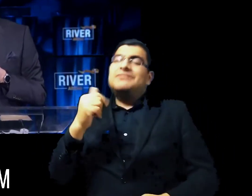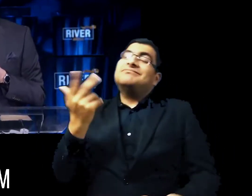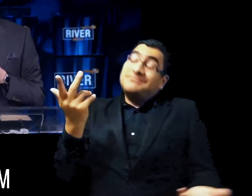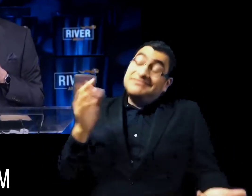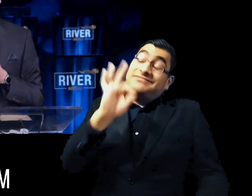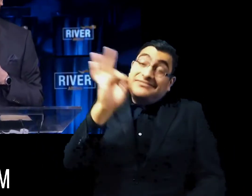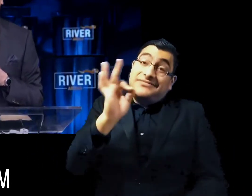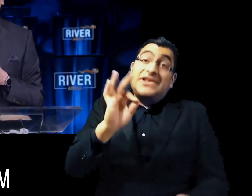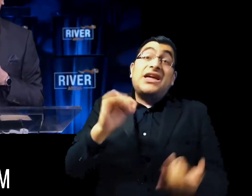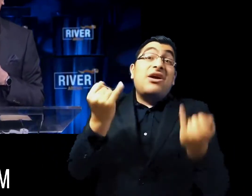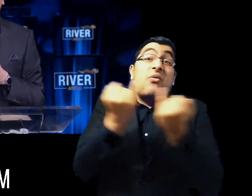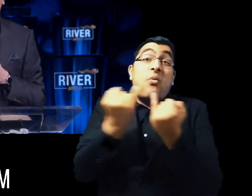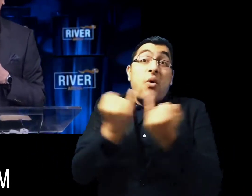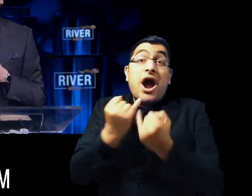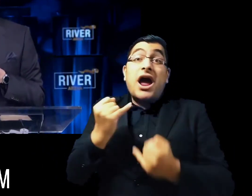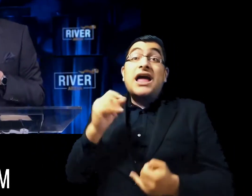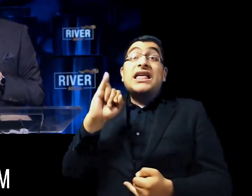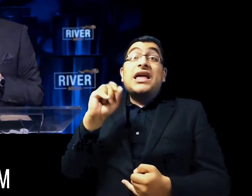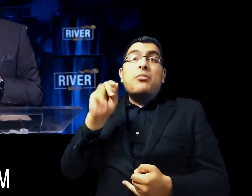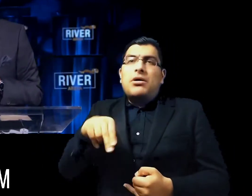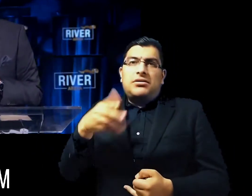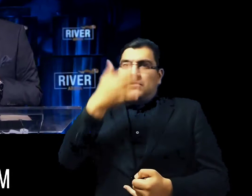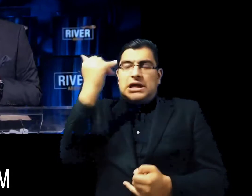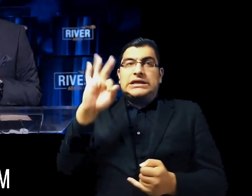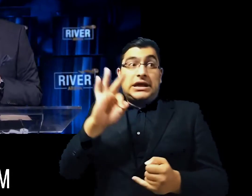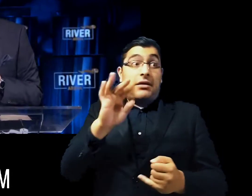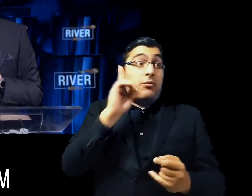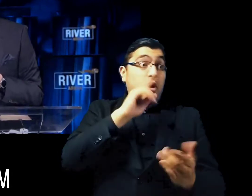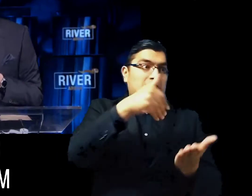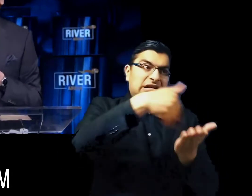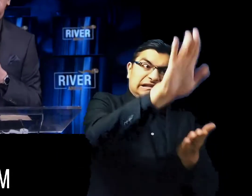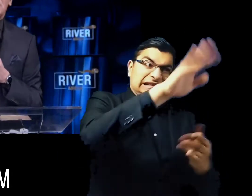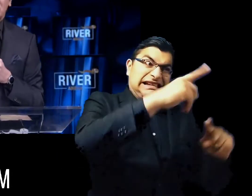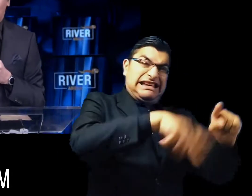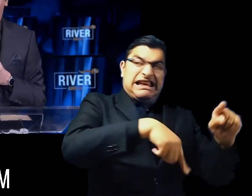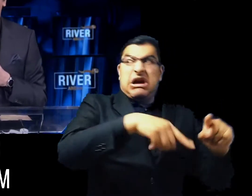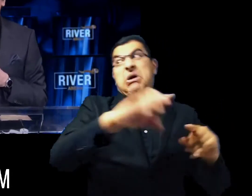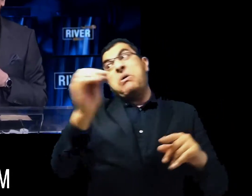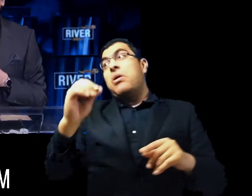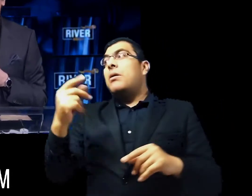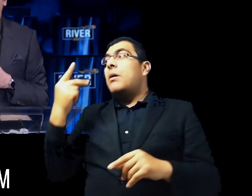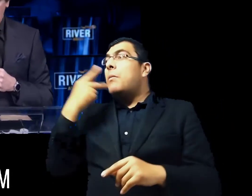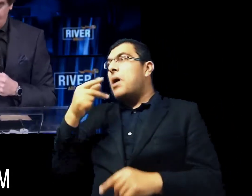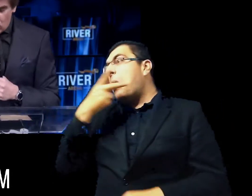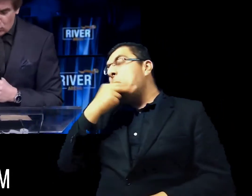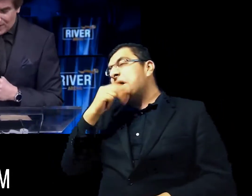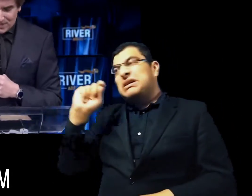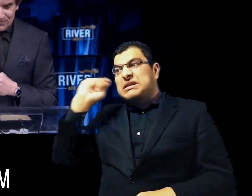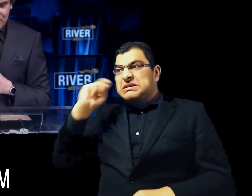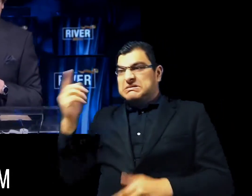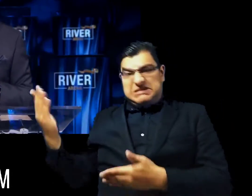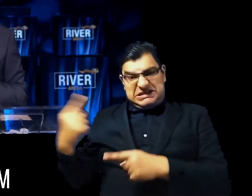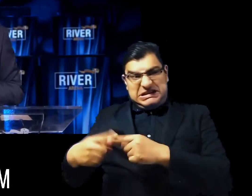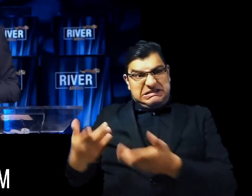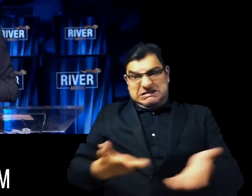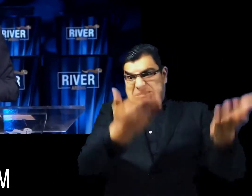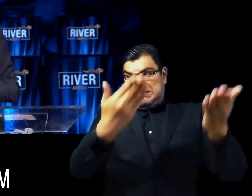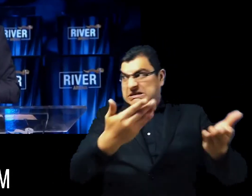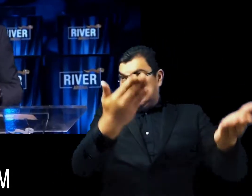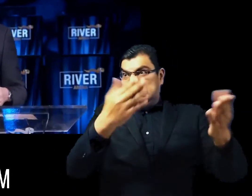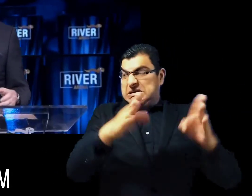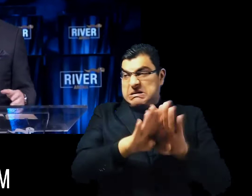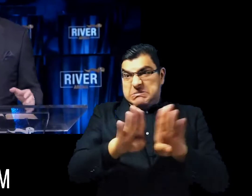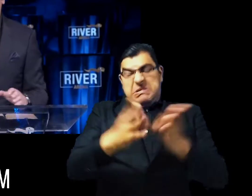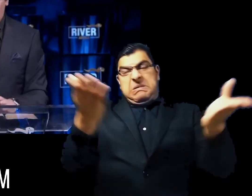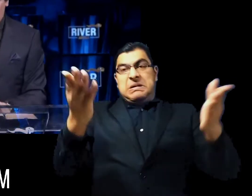Simón piensa algo similar. No sabe si echarla a ella o al sirviente que la dejó entrar. Y en Lucas